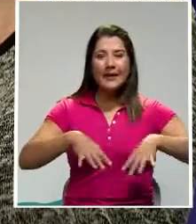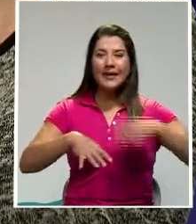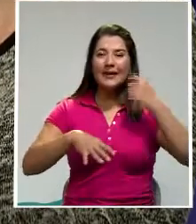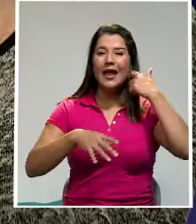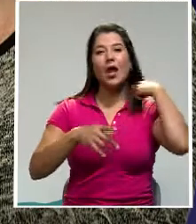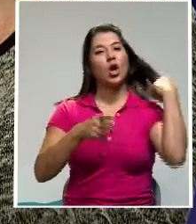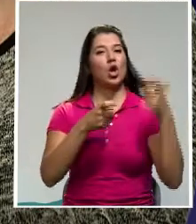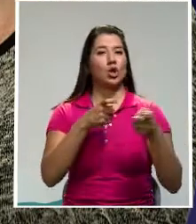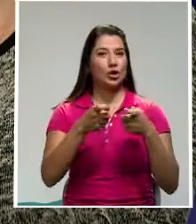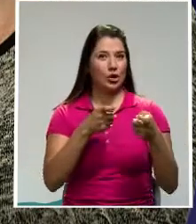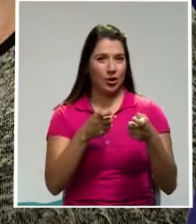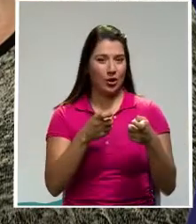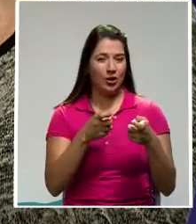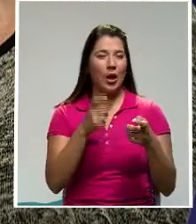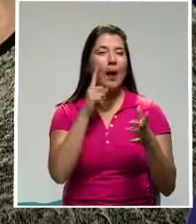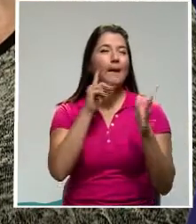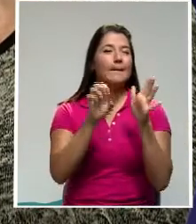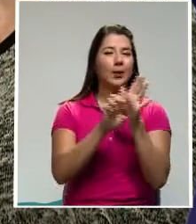Digamos, había